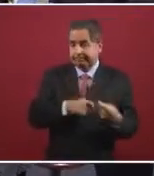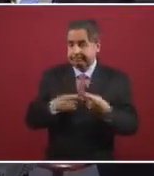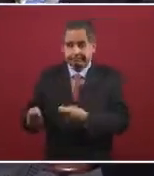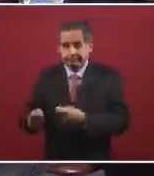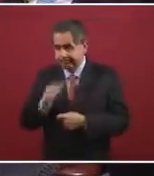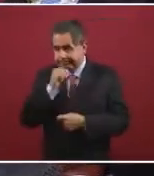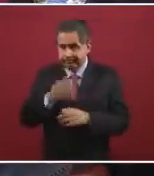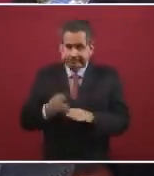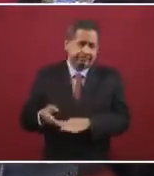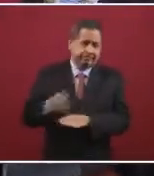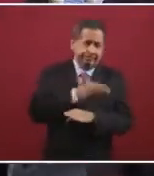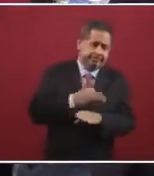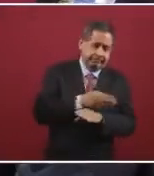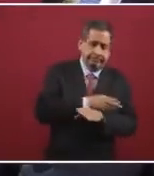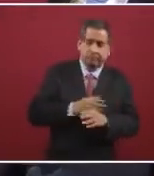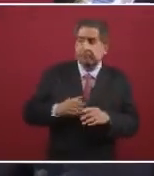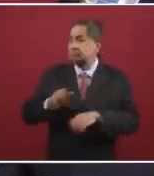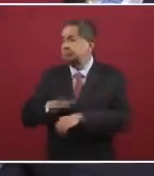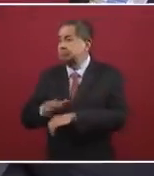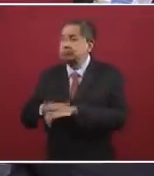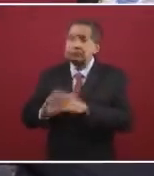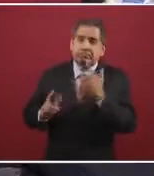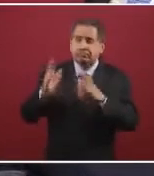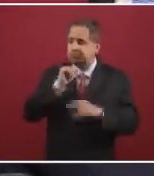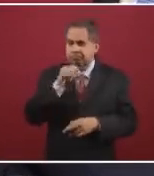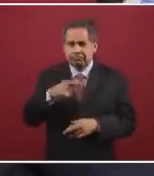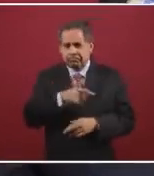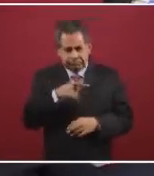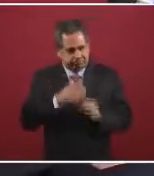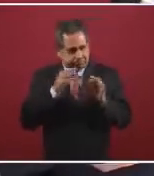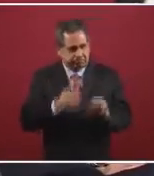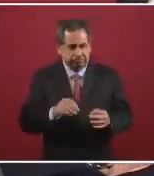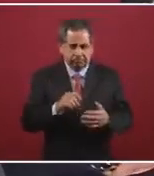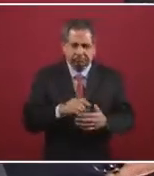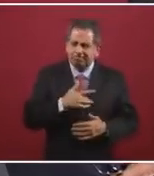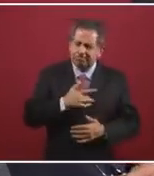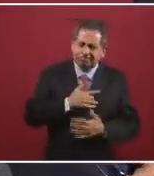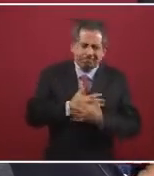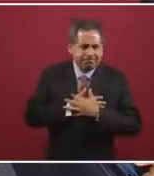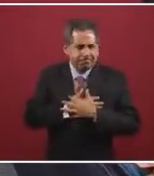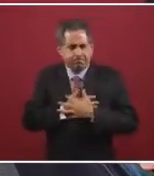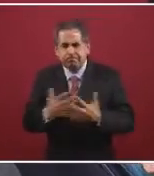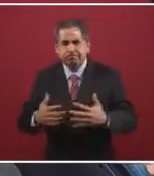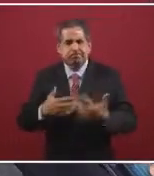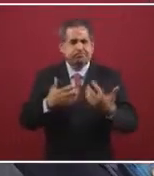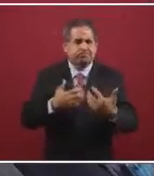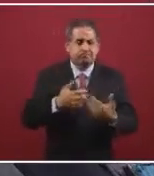antes de que convocara a la revolución, era un empresario